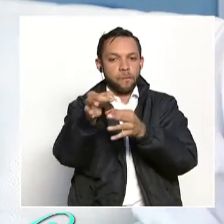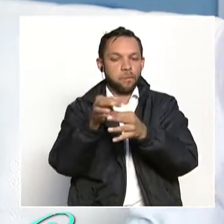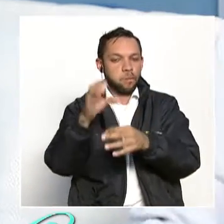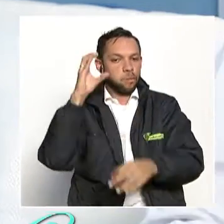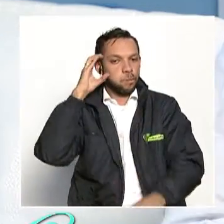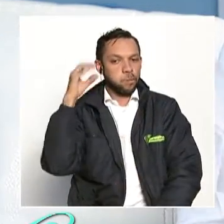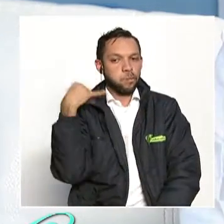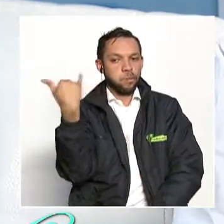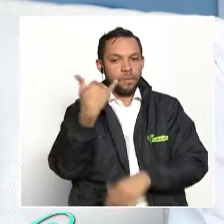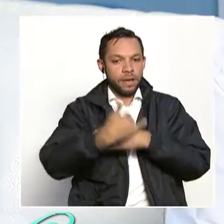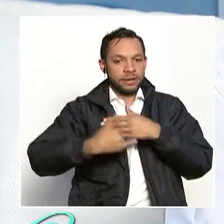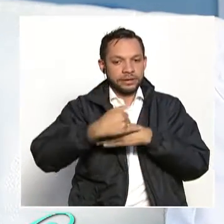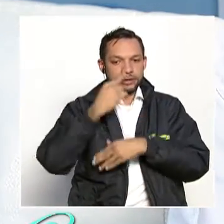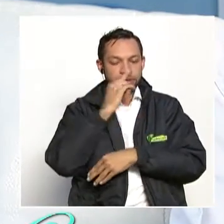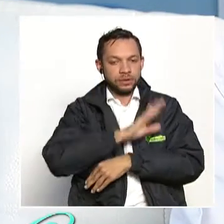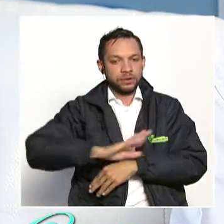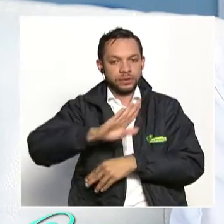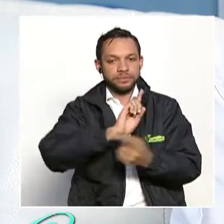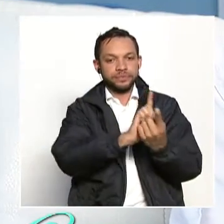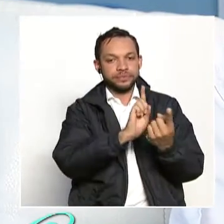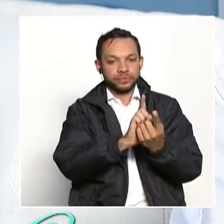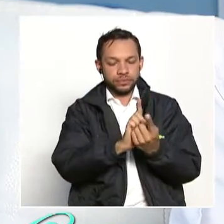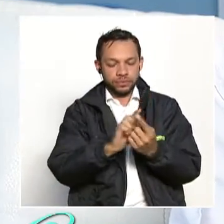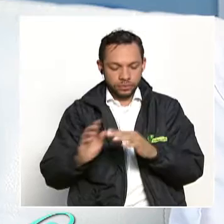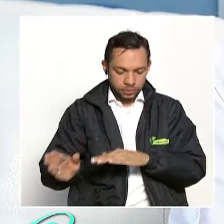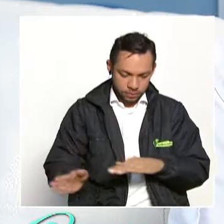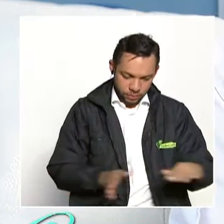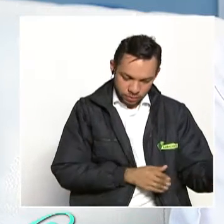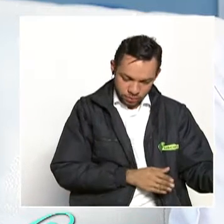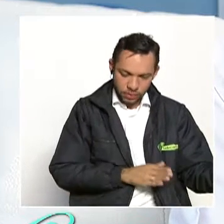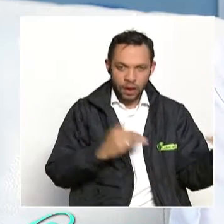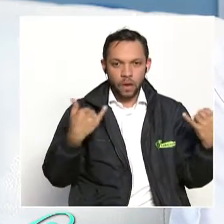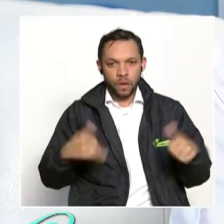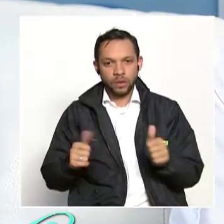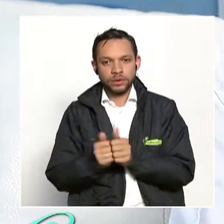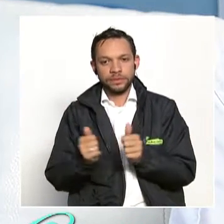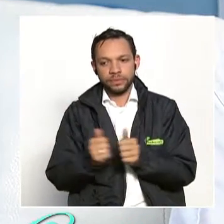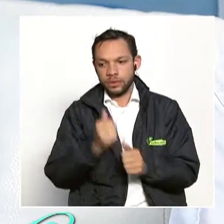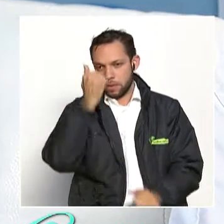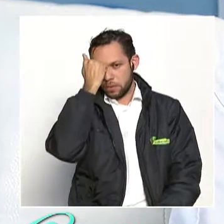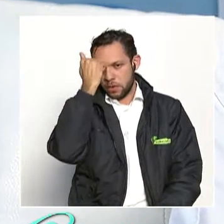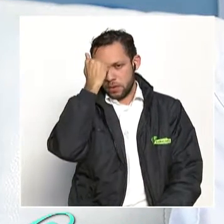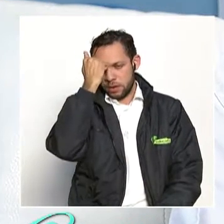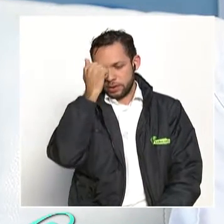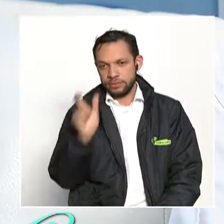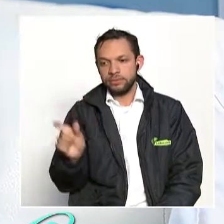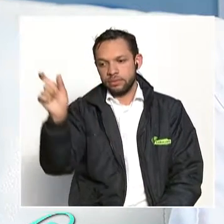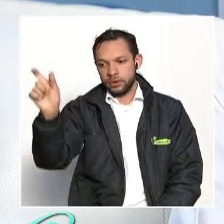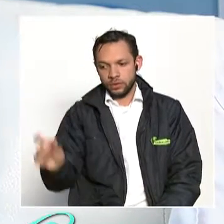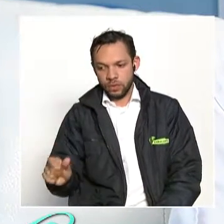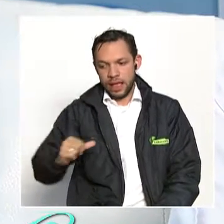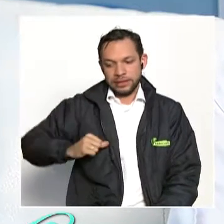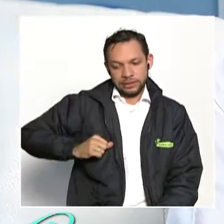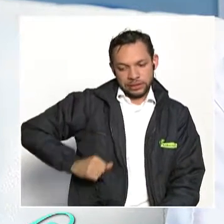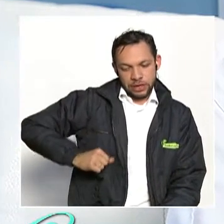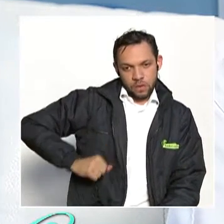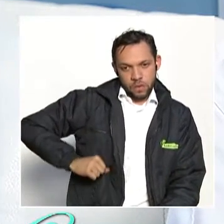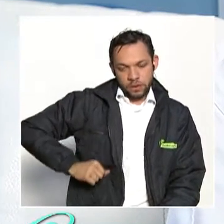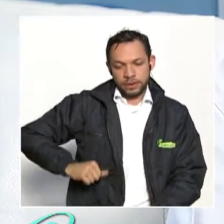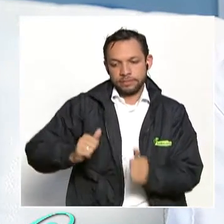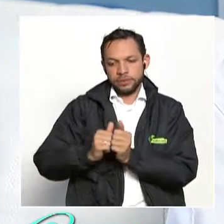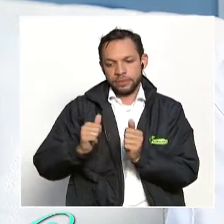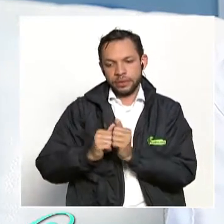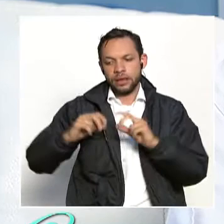productos. Hoy quiero compartir este espacio con un docente universitario, un médico cirujano que se dedicó al tema de